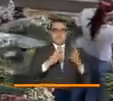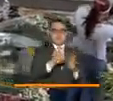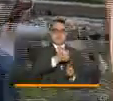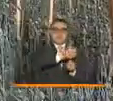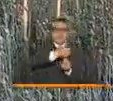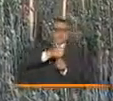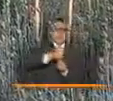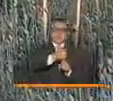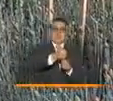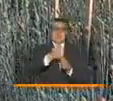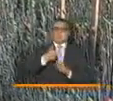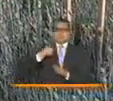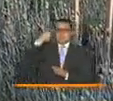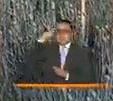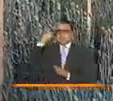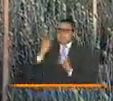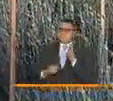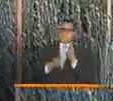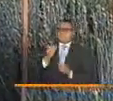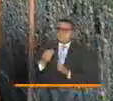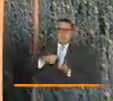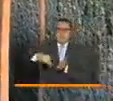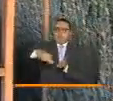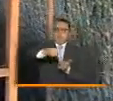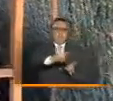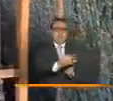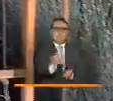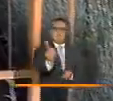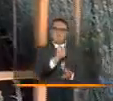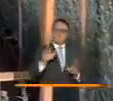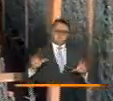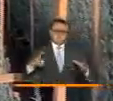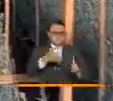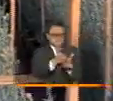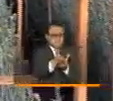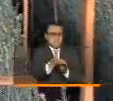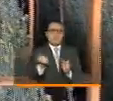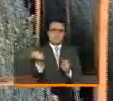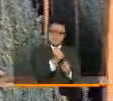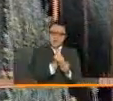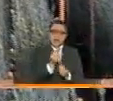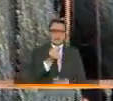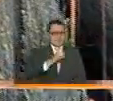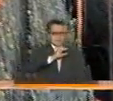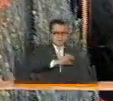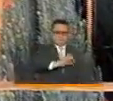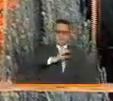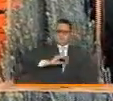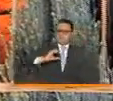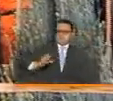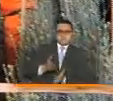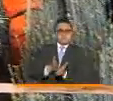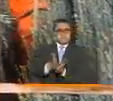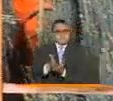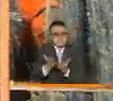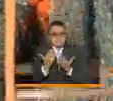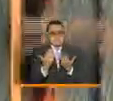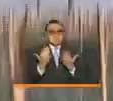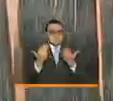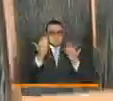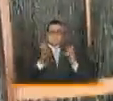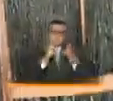era muy importante mantener todo este equipo de personas trabajando y mantenerles su salario porque de eso depende todo el